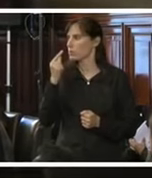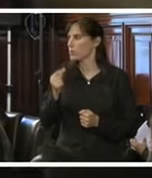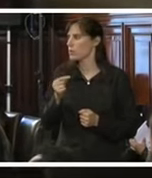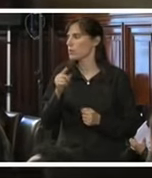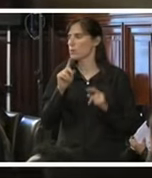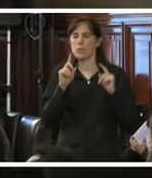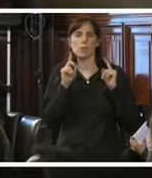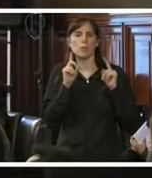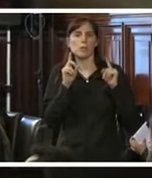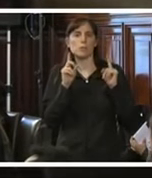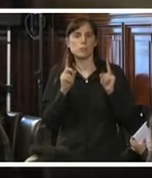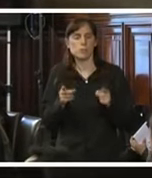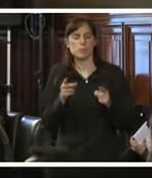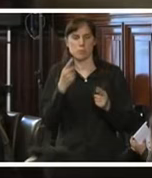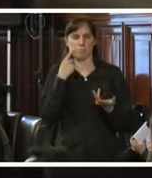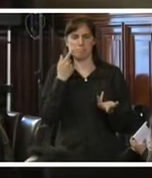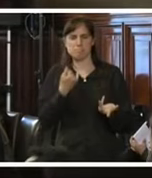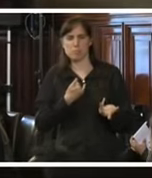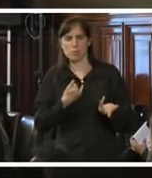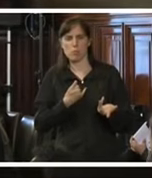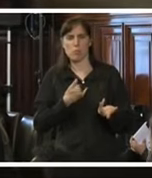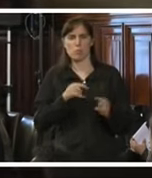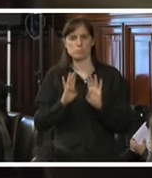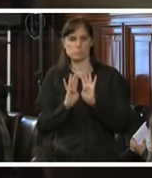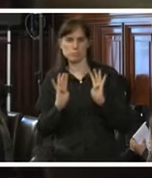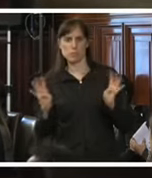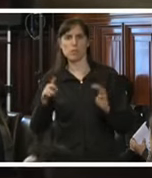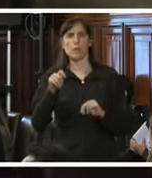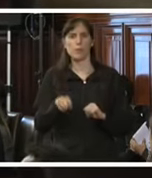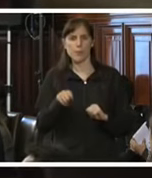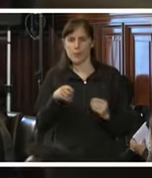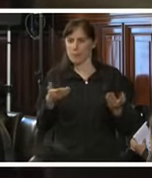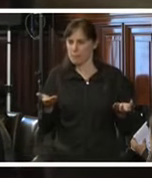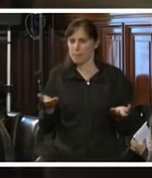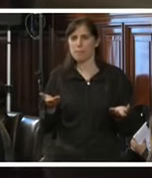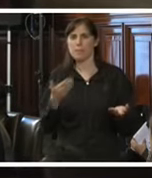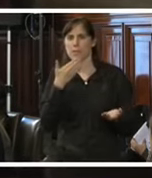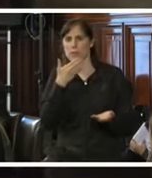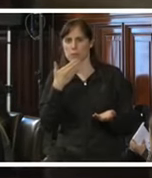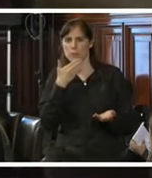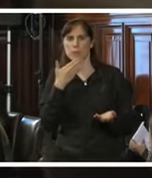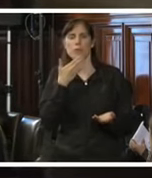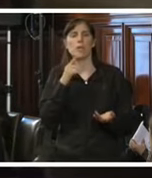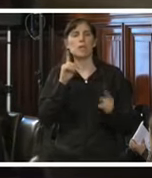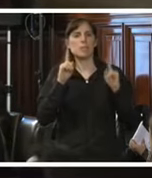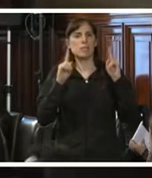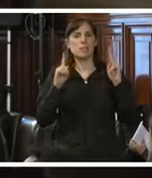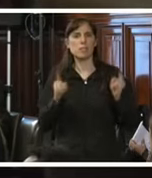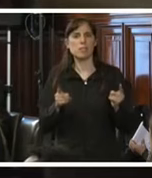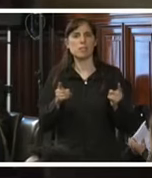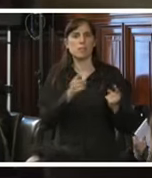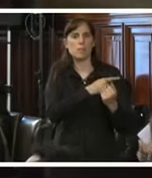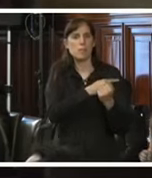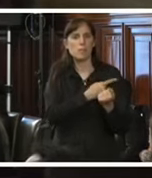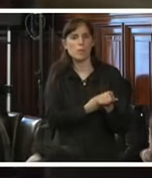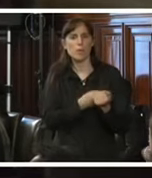fue develada con toda su ineficiencia. El jurado de enjuiciamiento de magistrados utilizó su facultad de concentrar el poder para poder